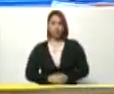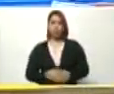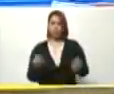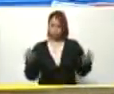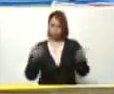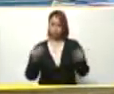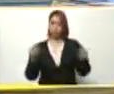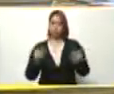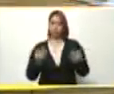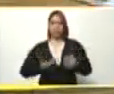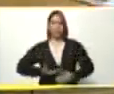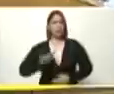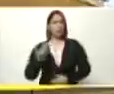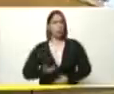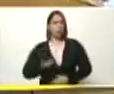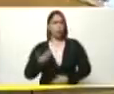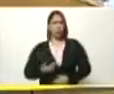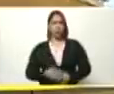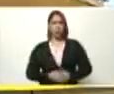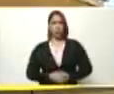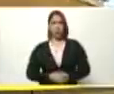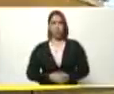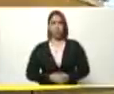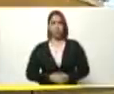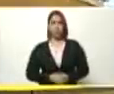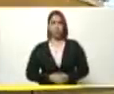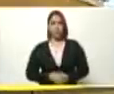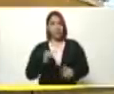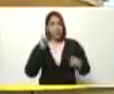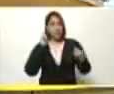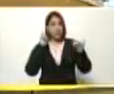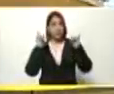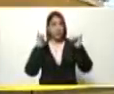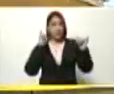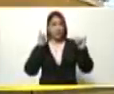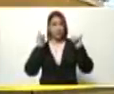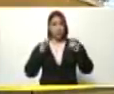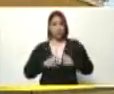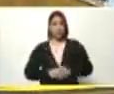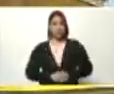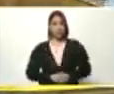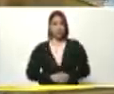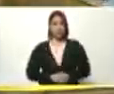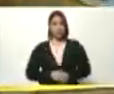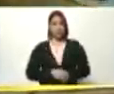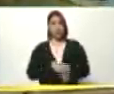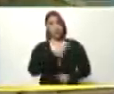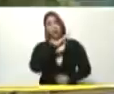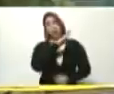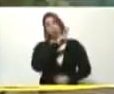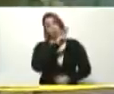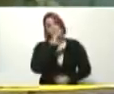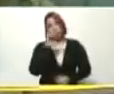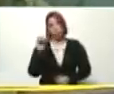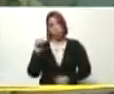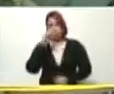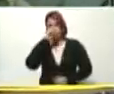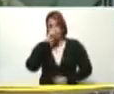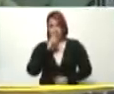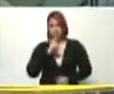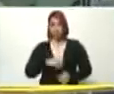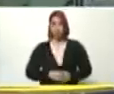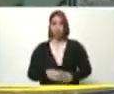verdaderamente ha jugado un papel estelar en la conmemoración del bicentenario de la